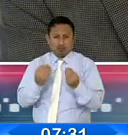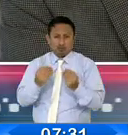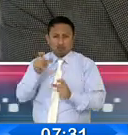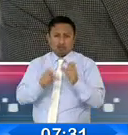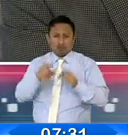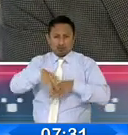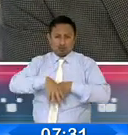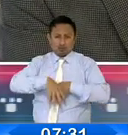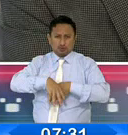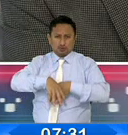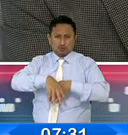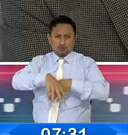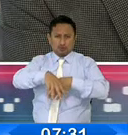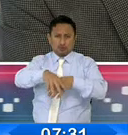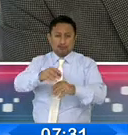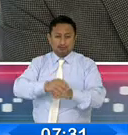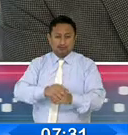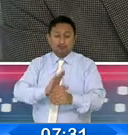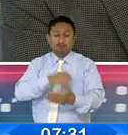van a llegar al CNE.